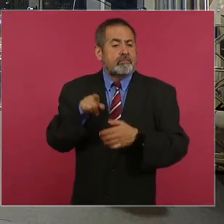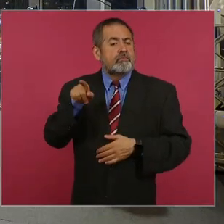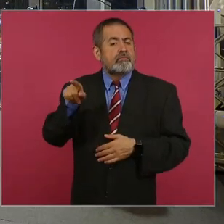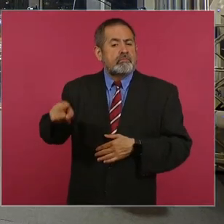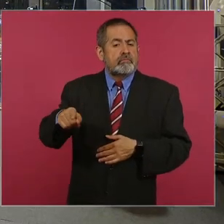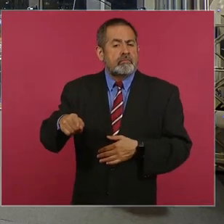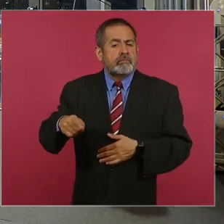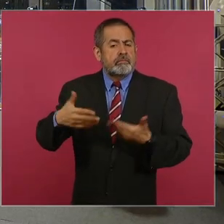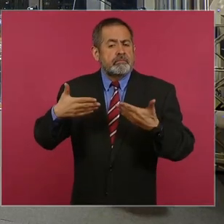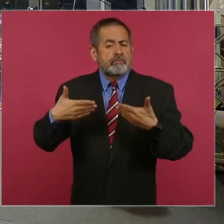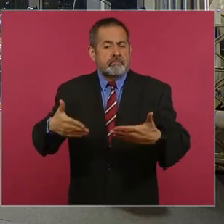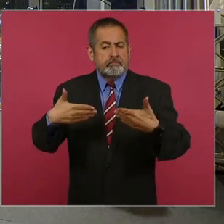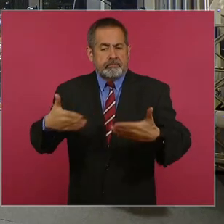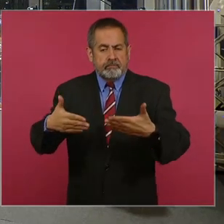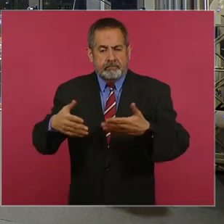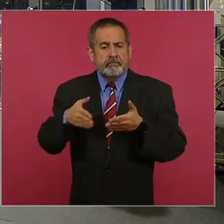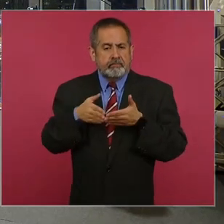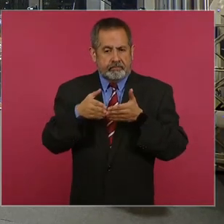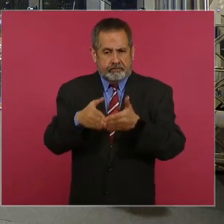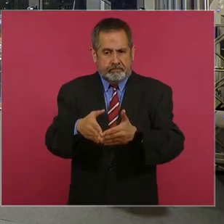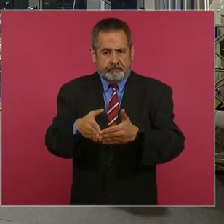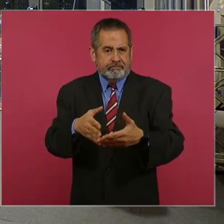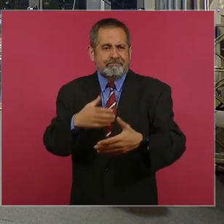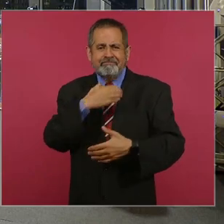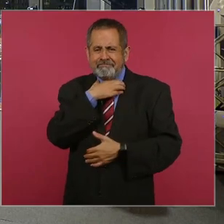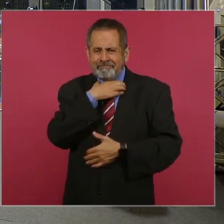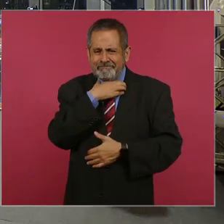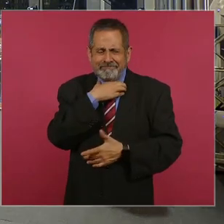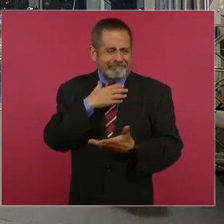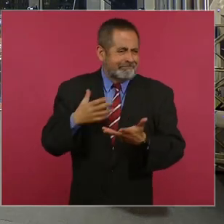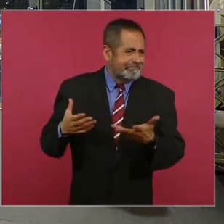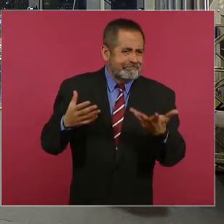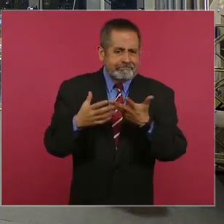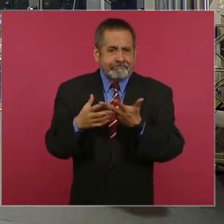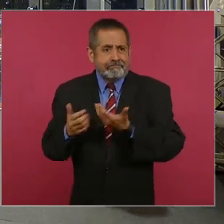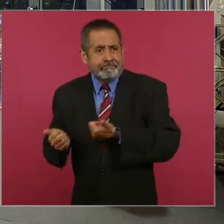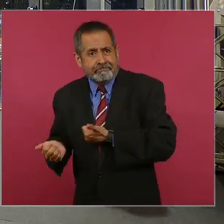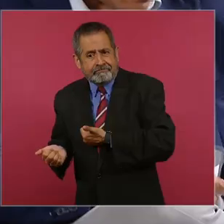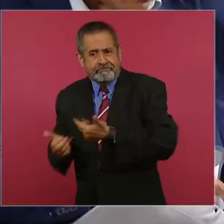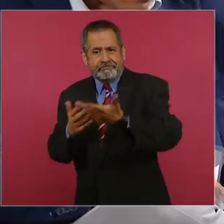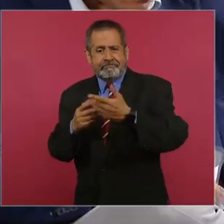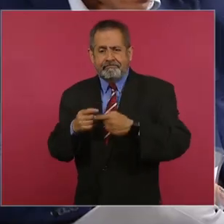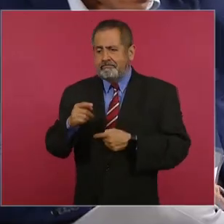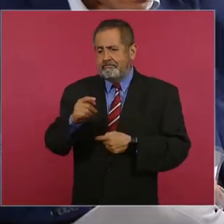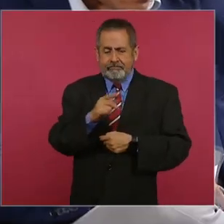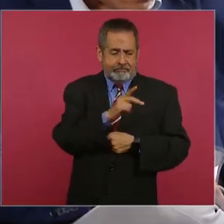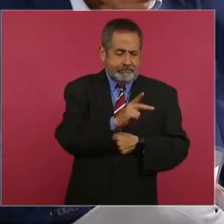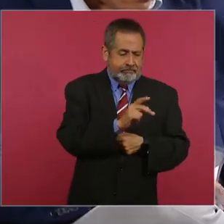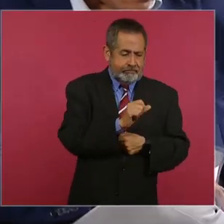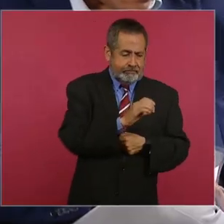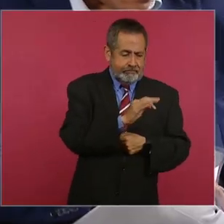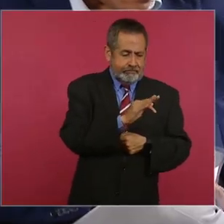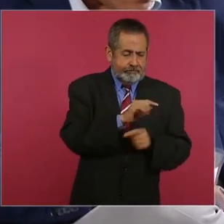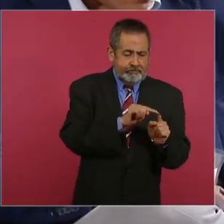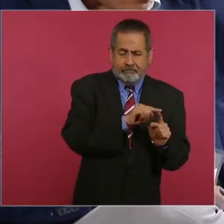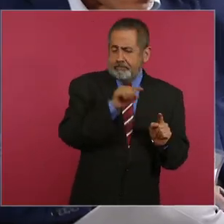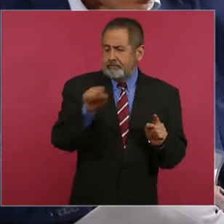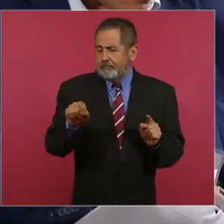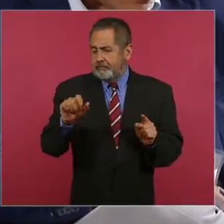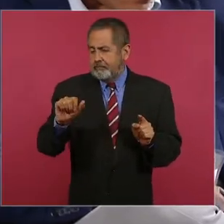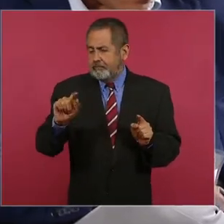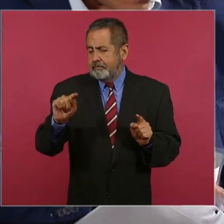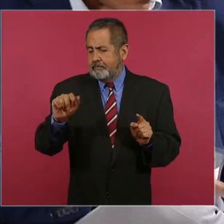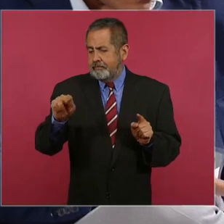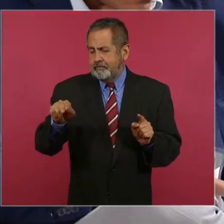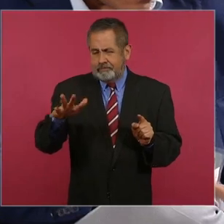y la necesidad de transportar mercancía de manera más eficiente del pacífico al atlántico queremos saber si